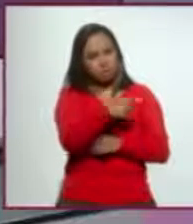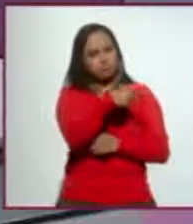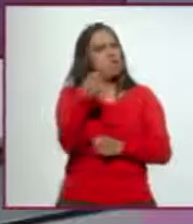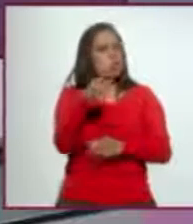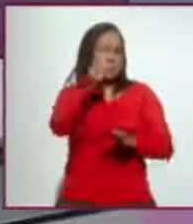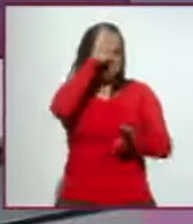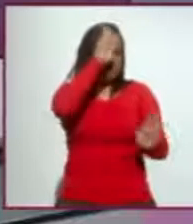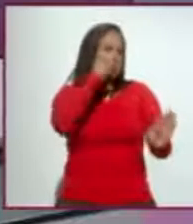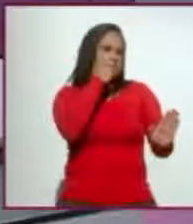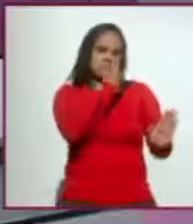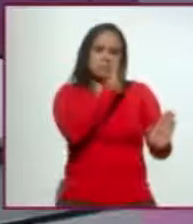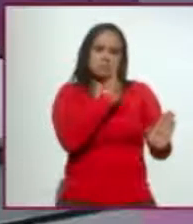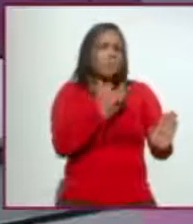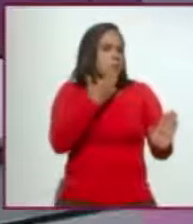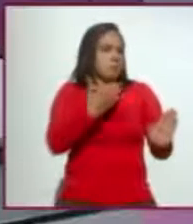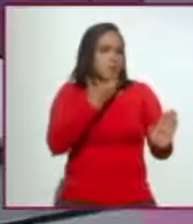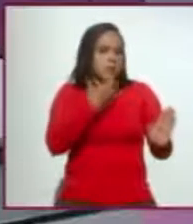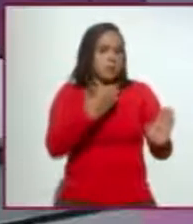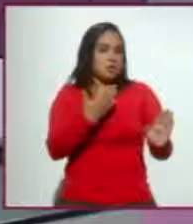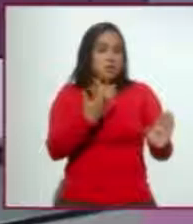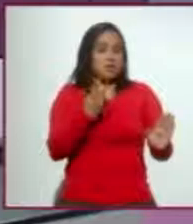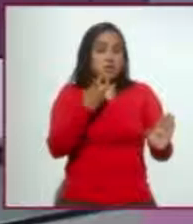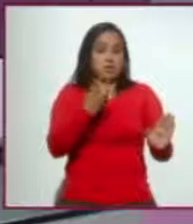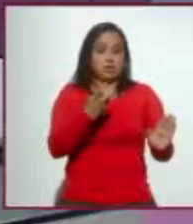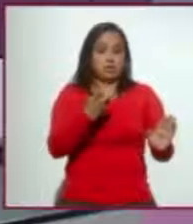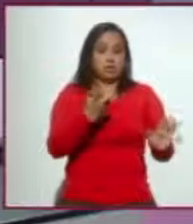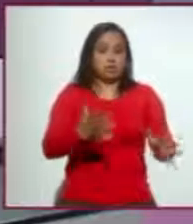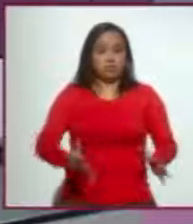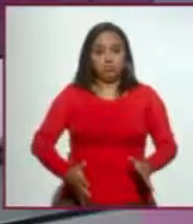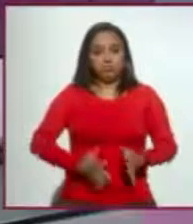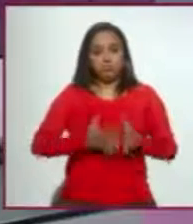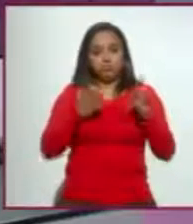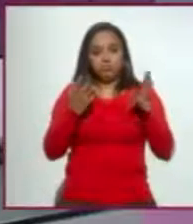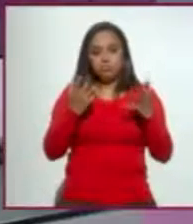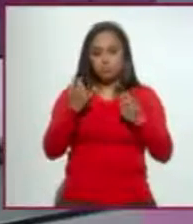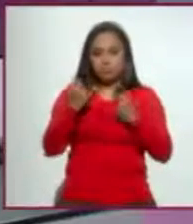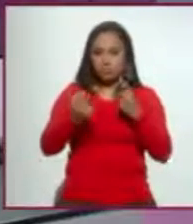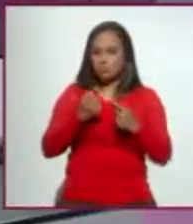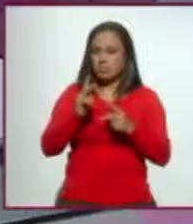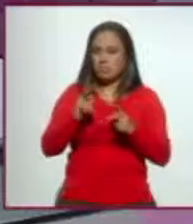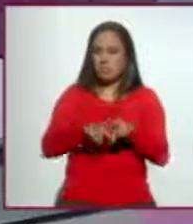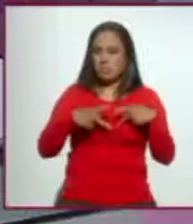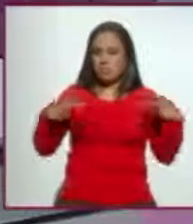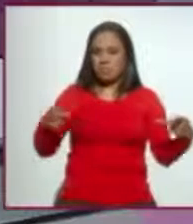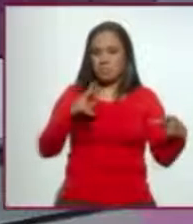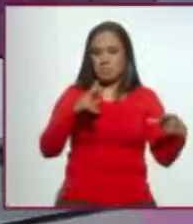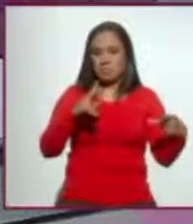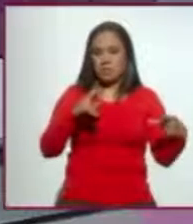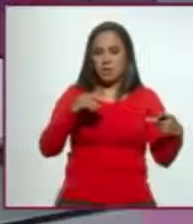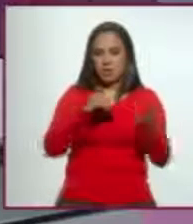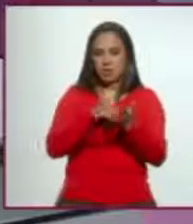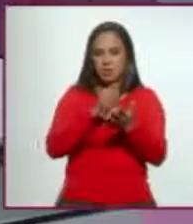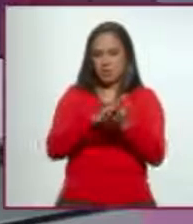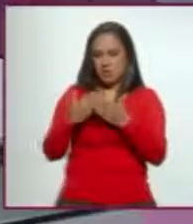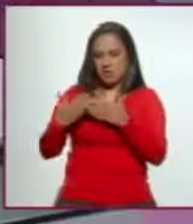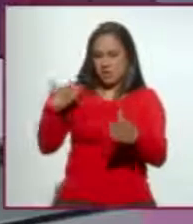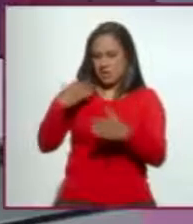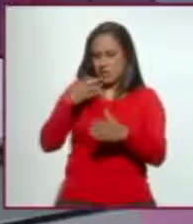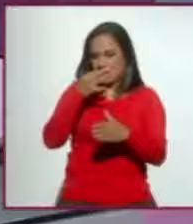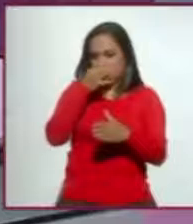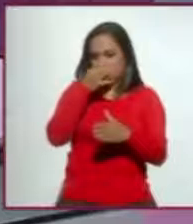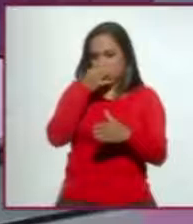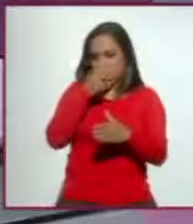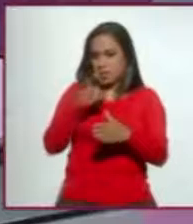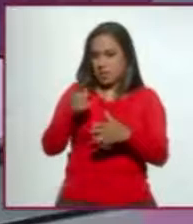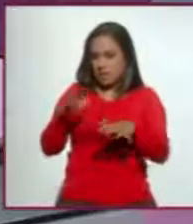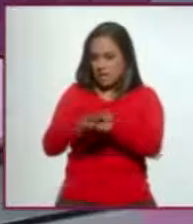bien. Ha sorprendido, al parecer, en algunas notas periodísticas que se publicaron recientemente, que se